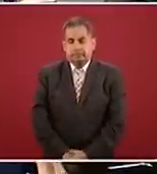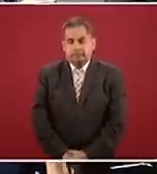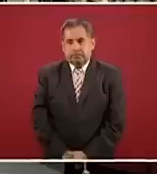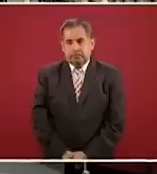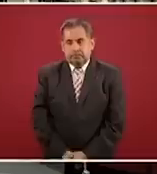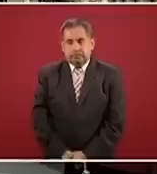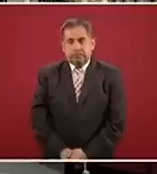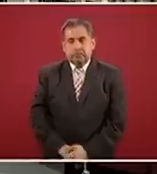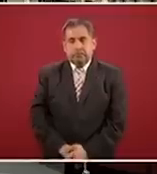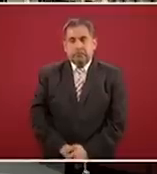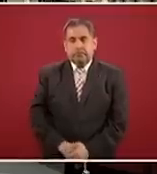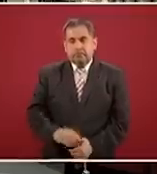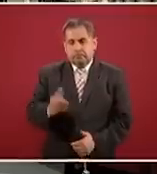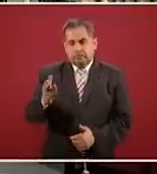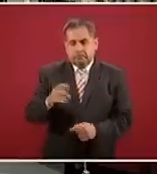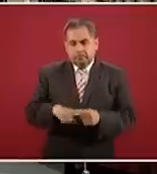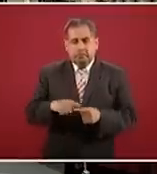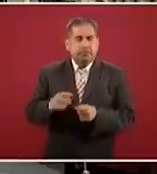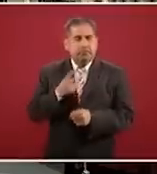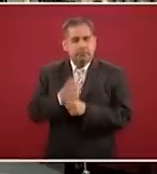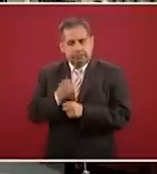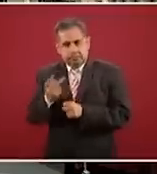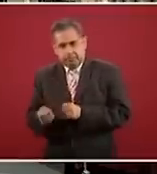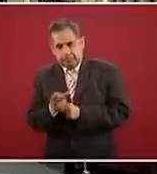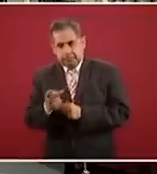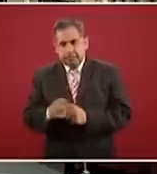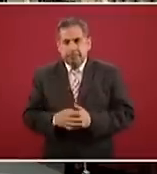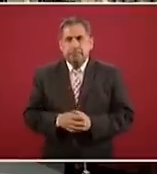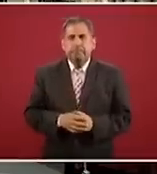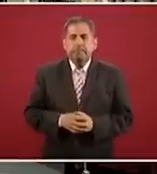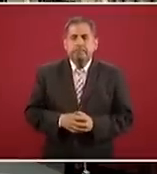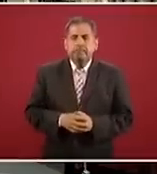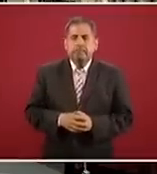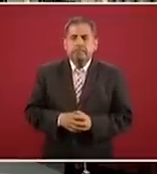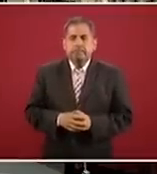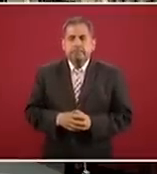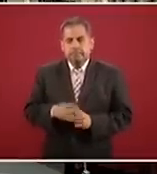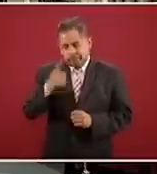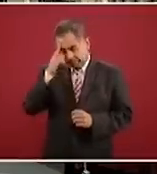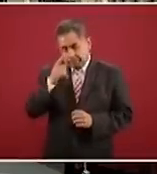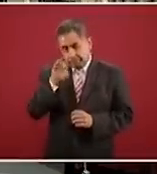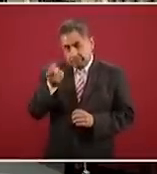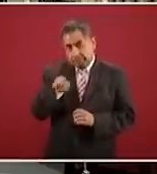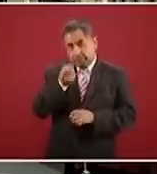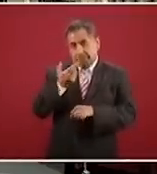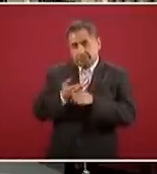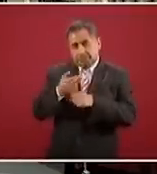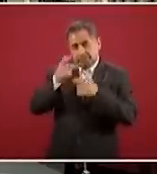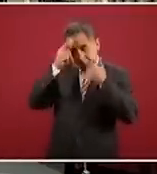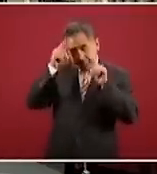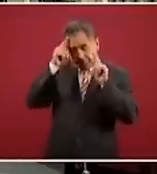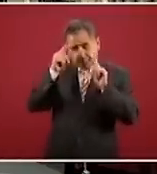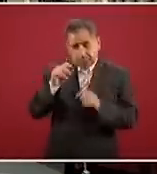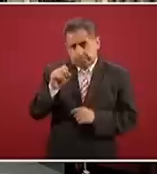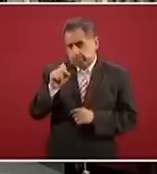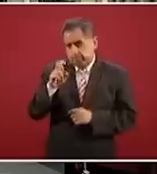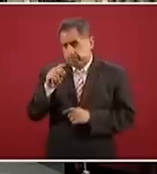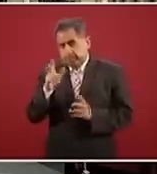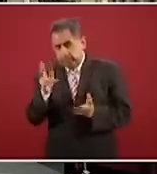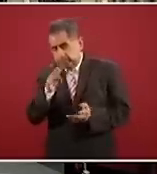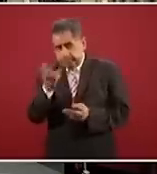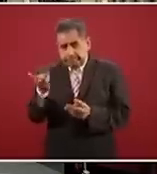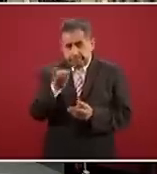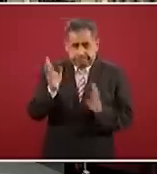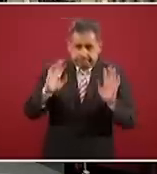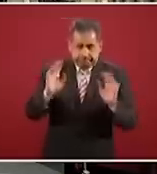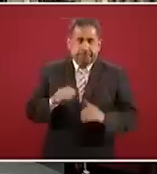Adelante. Y la segunda sería, creo que sería para el secretario de Marina o el secretario de la Defensa, el secretario de Seguridad, para